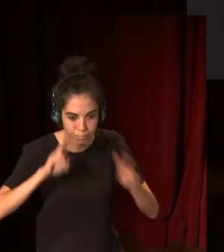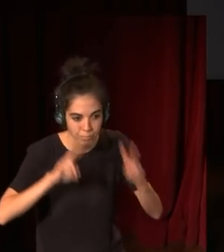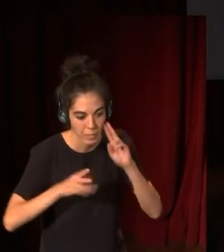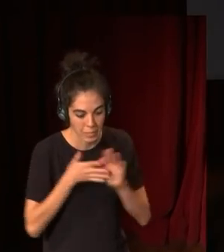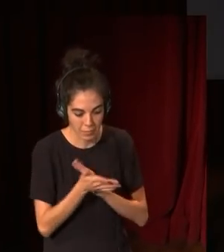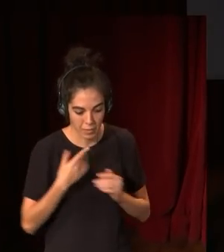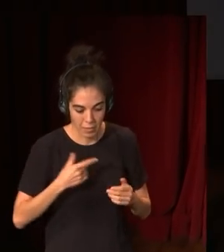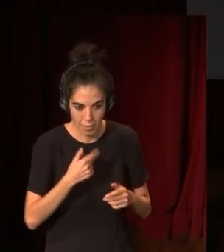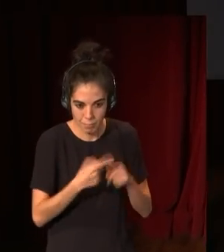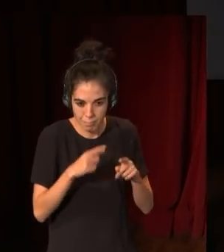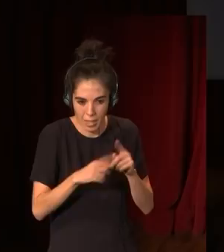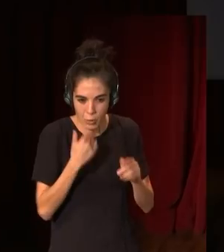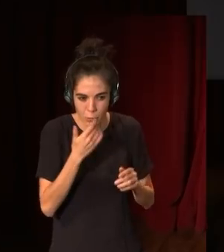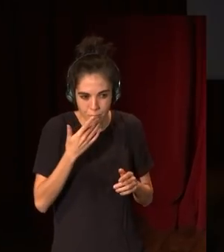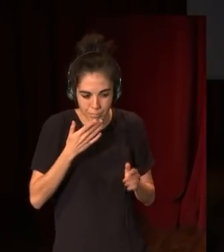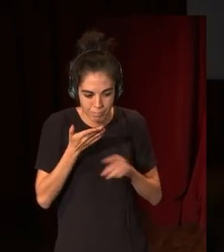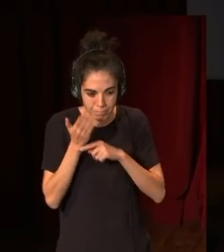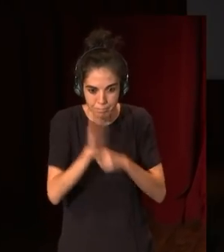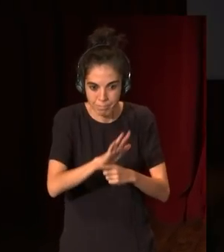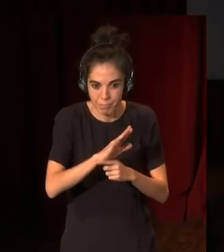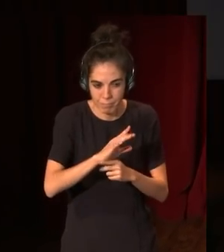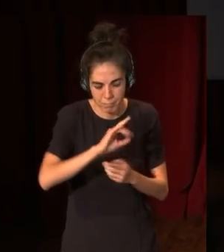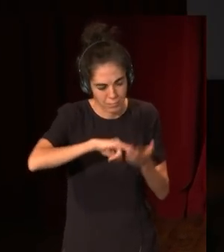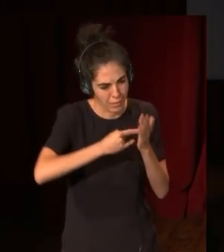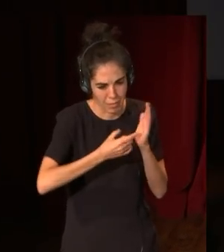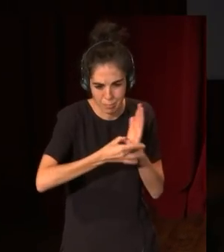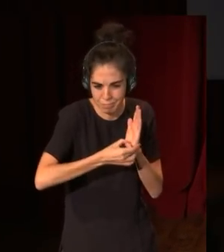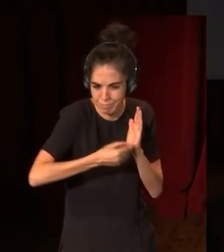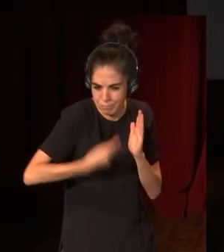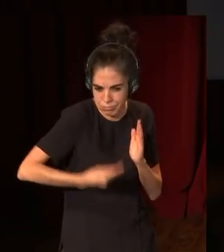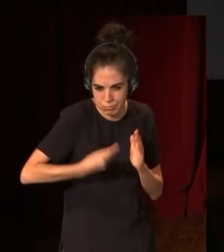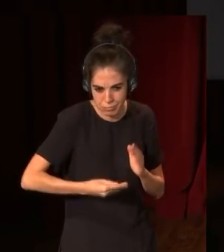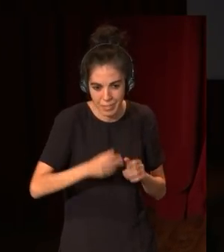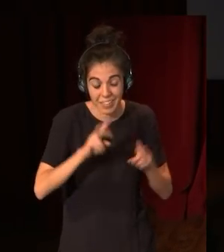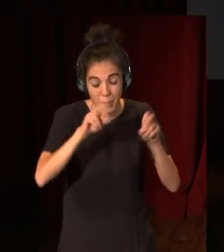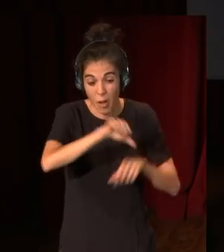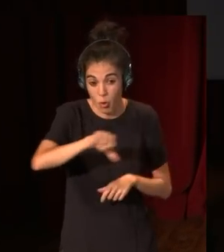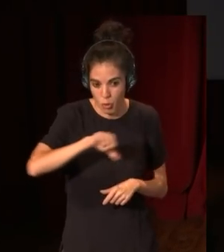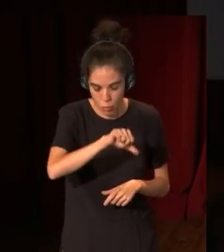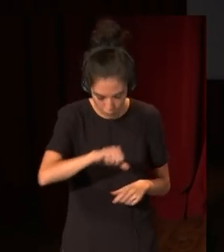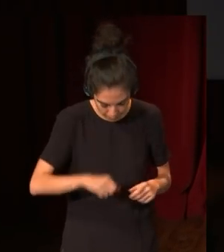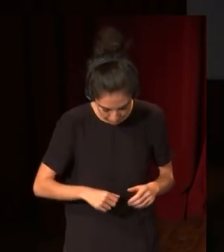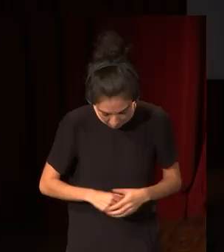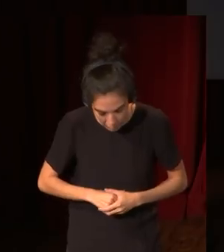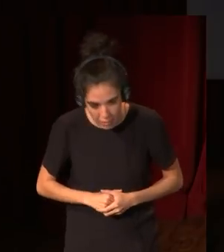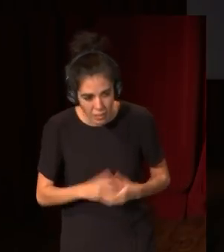que caracteriza este dominio extremo de la técnica del óleo y en aquí y aquí no tanto para cubrir esta